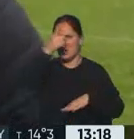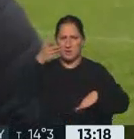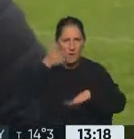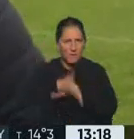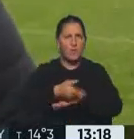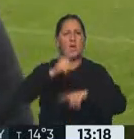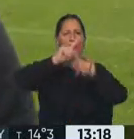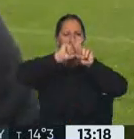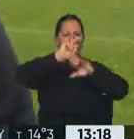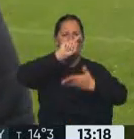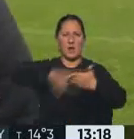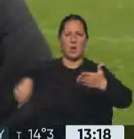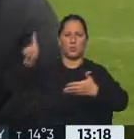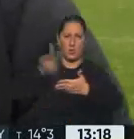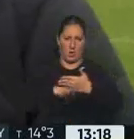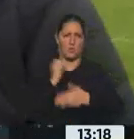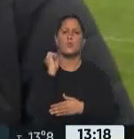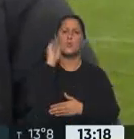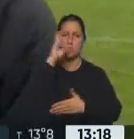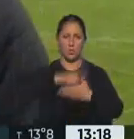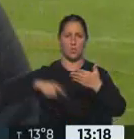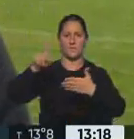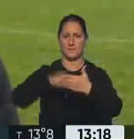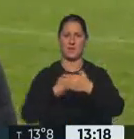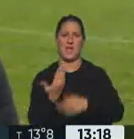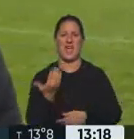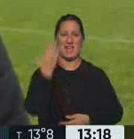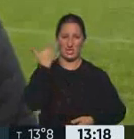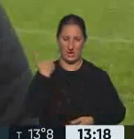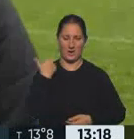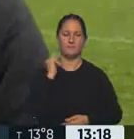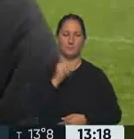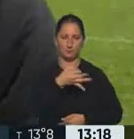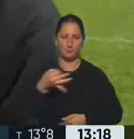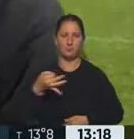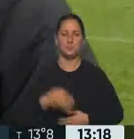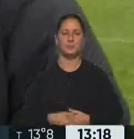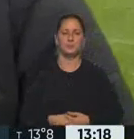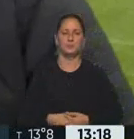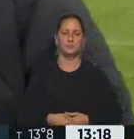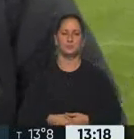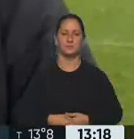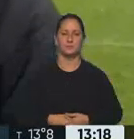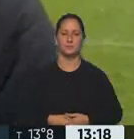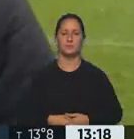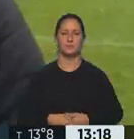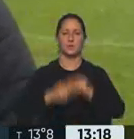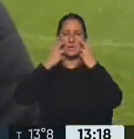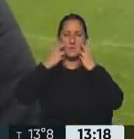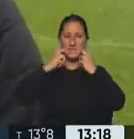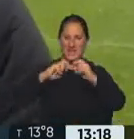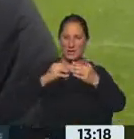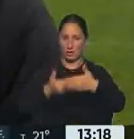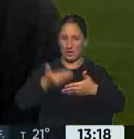clausurado el club fue clausurado en el día de ayer y bueno una una investigación